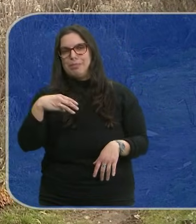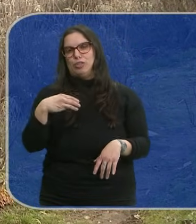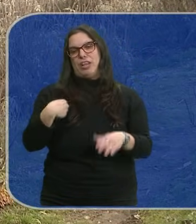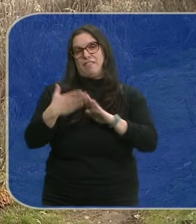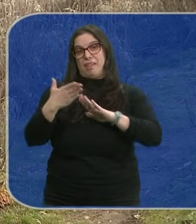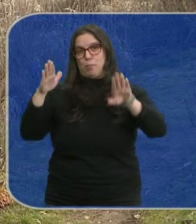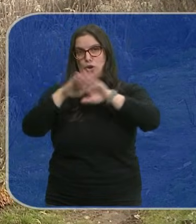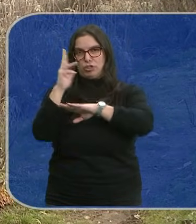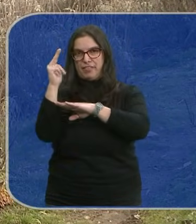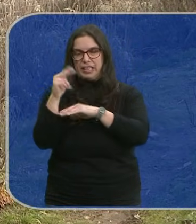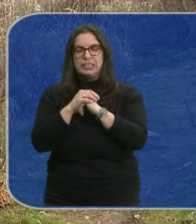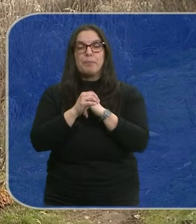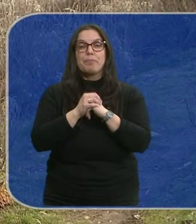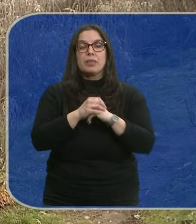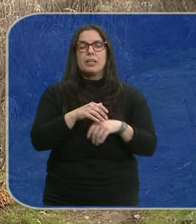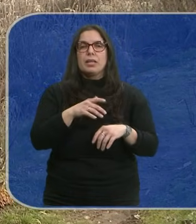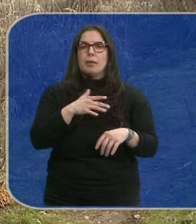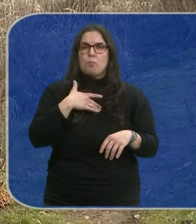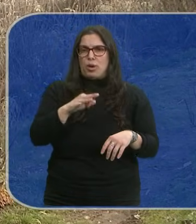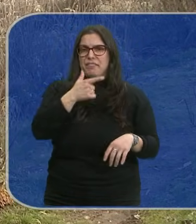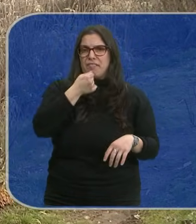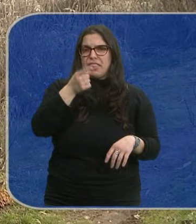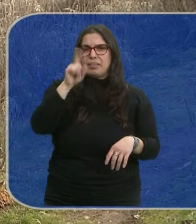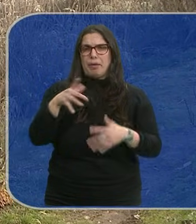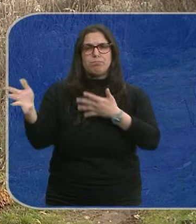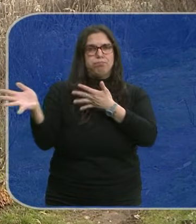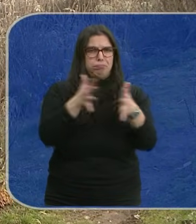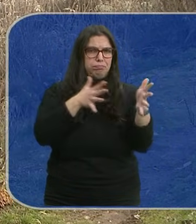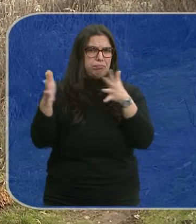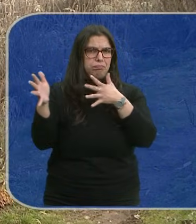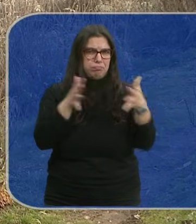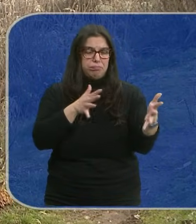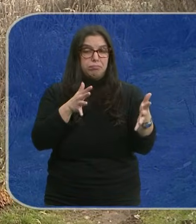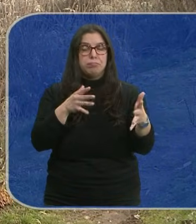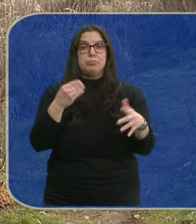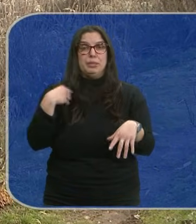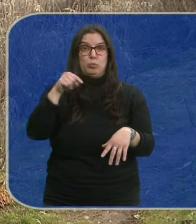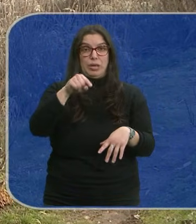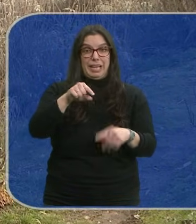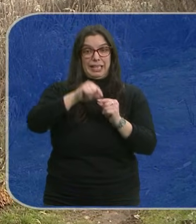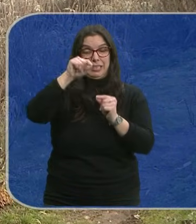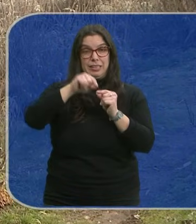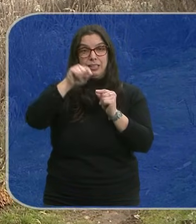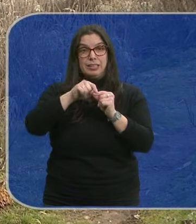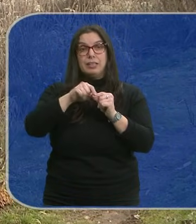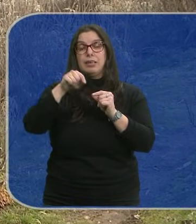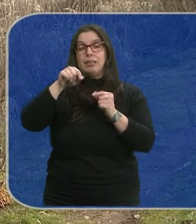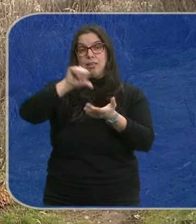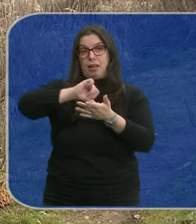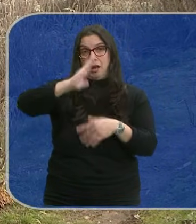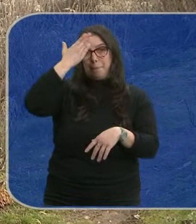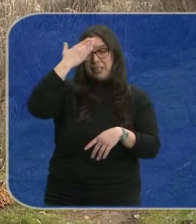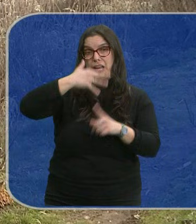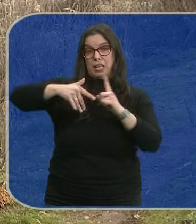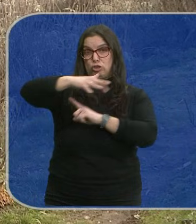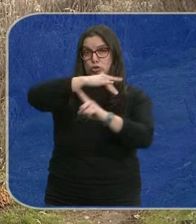la jornada. La probabilidad es alta, además, de ventisca. Con ello, con esa cota, la nevada en Ávila capital